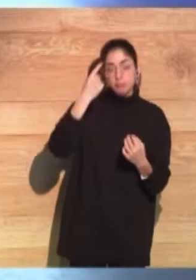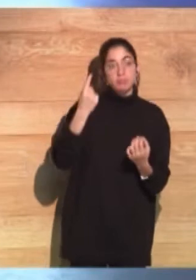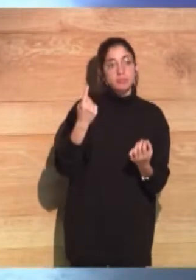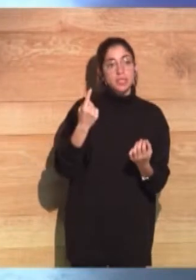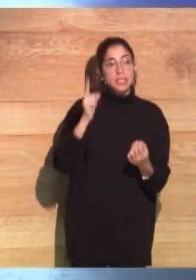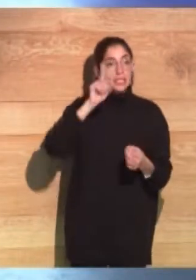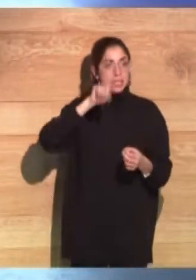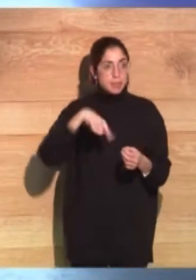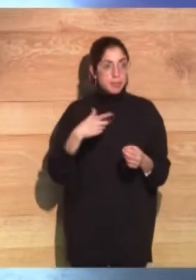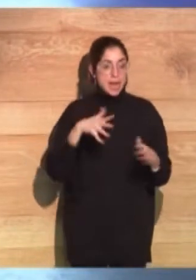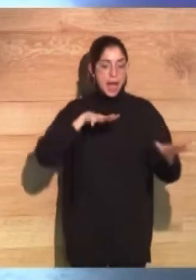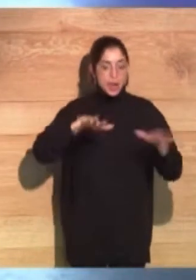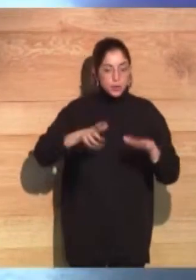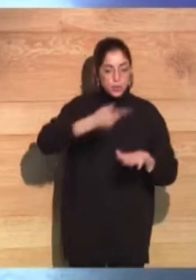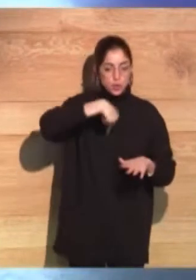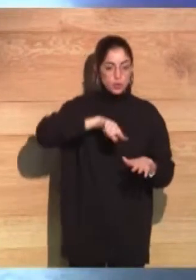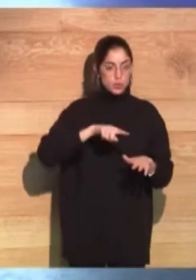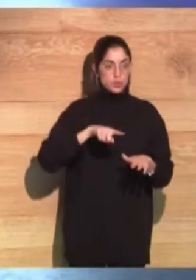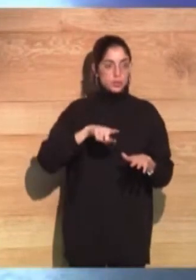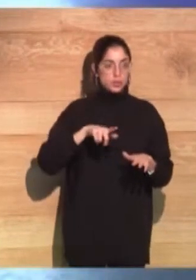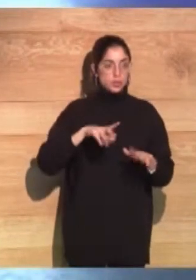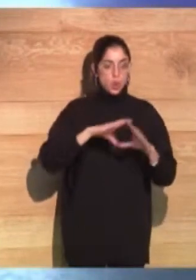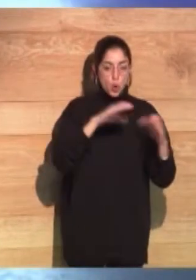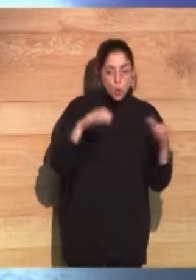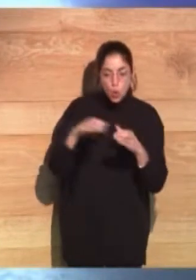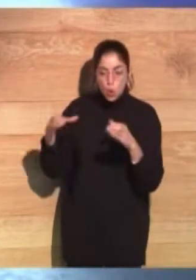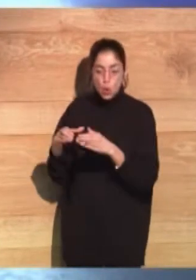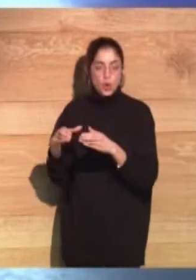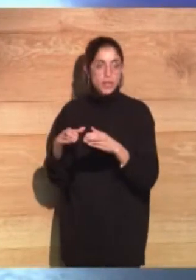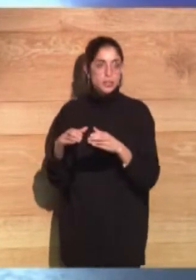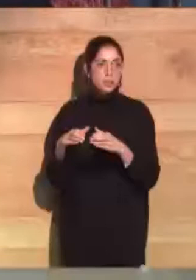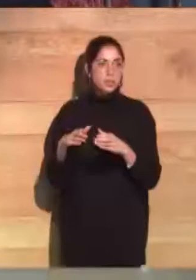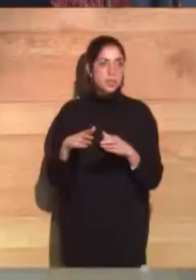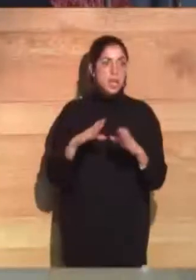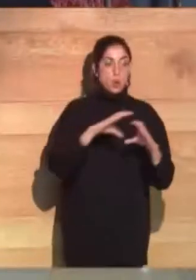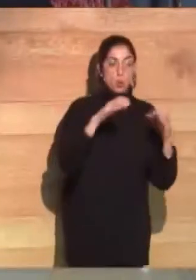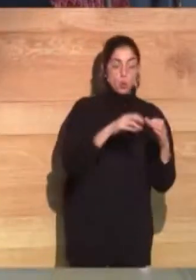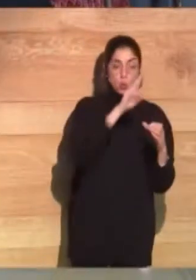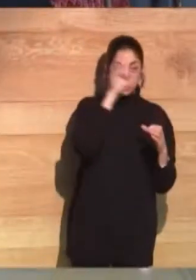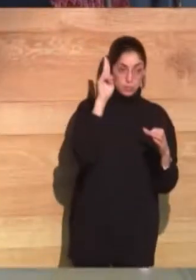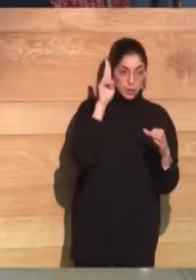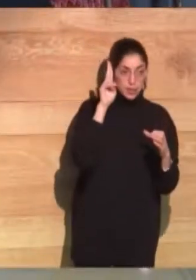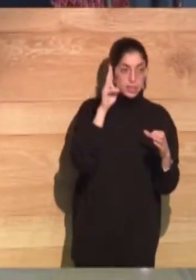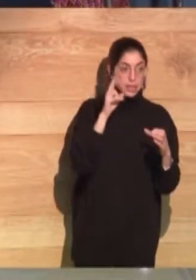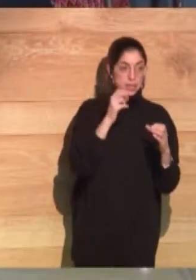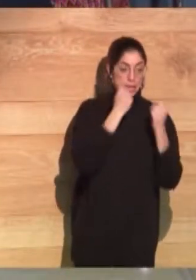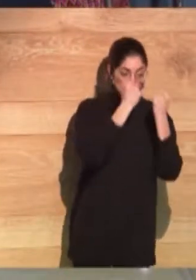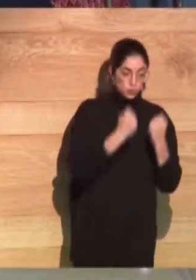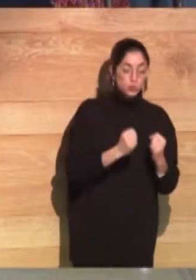en nuestras acciones, y las acciones colectivas con instituciones como el Club de Madrid o